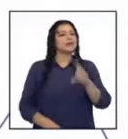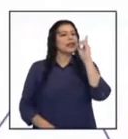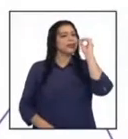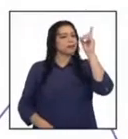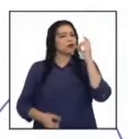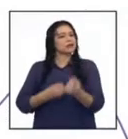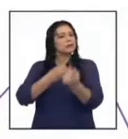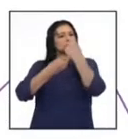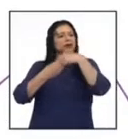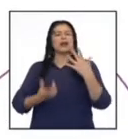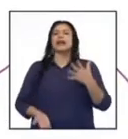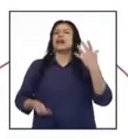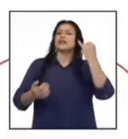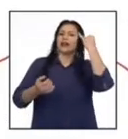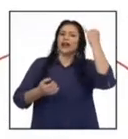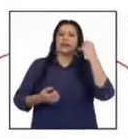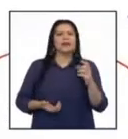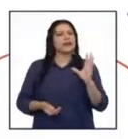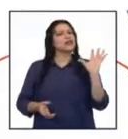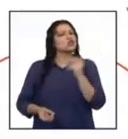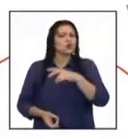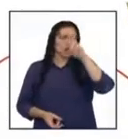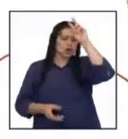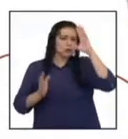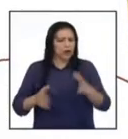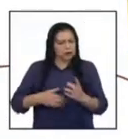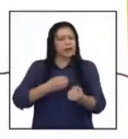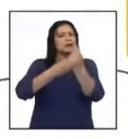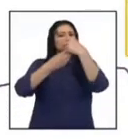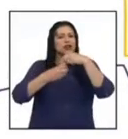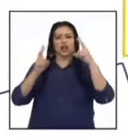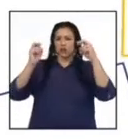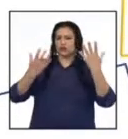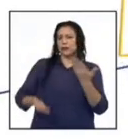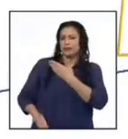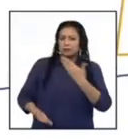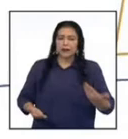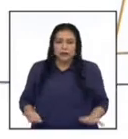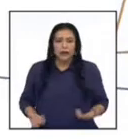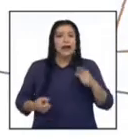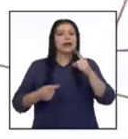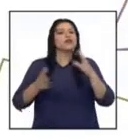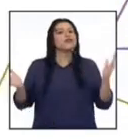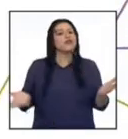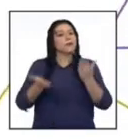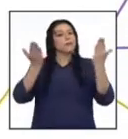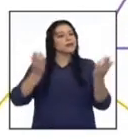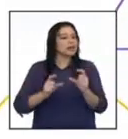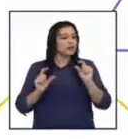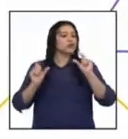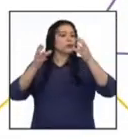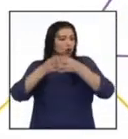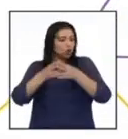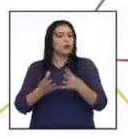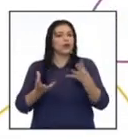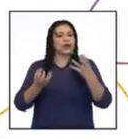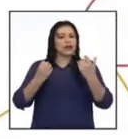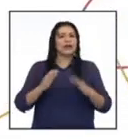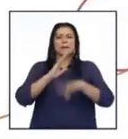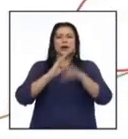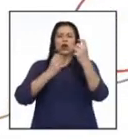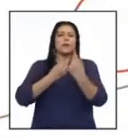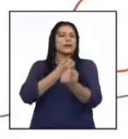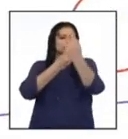Democracia participativa es la idea de que los ciudadanos se incorporen a los asuntos públicos, lo que suele ser fomentado por actores sociales que buscan una